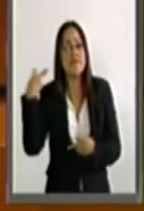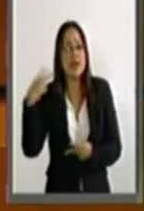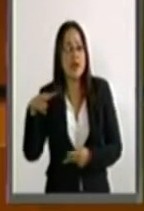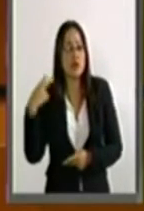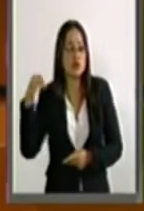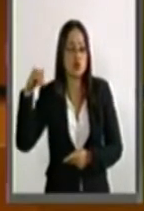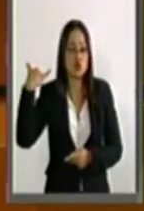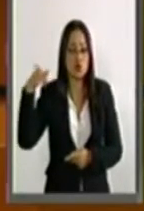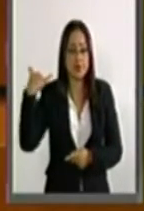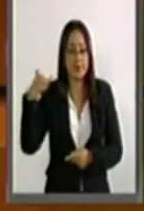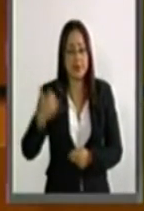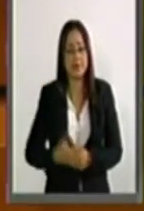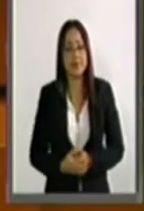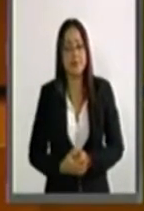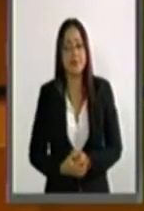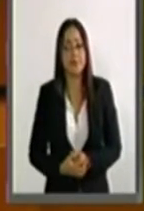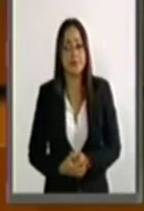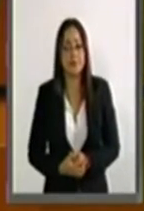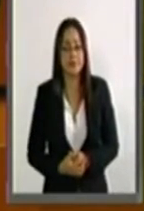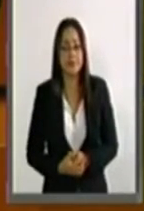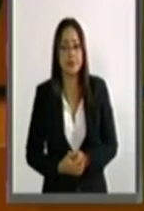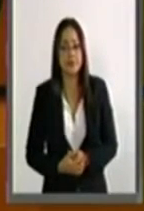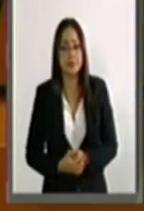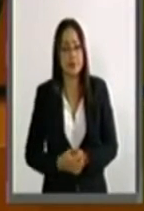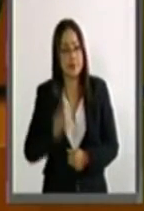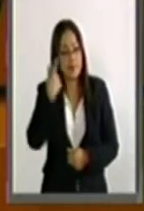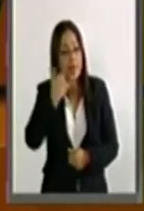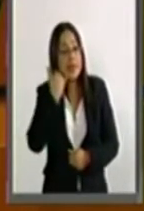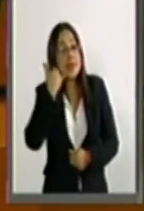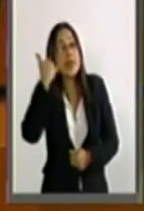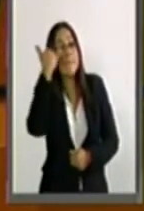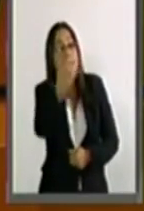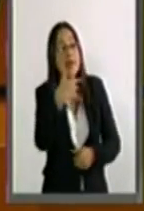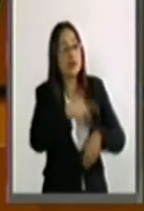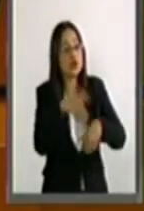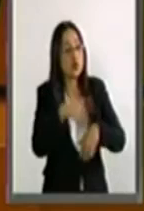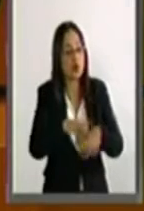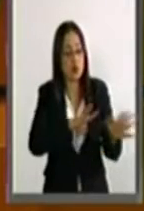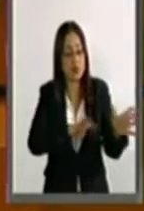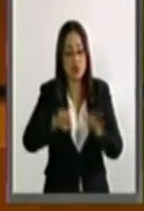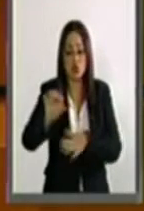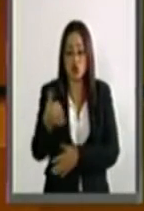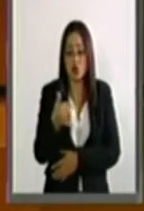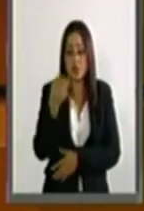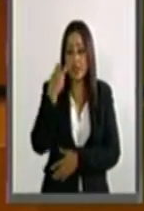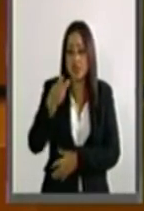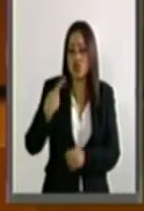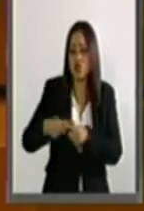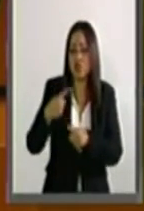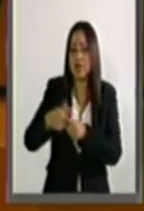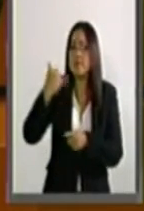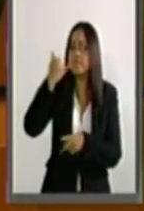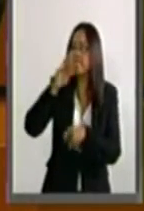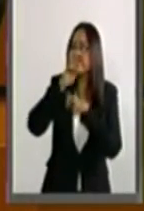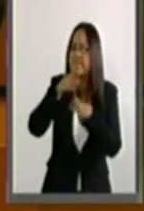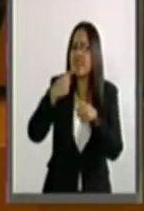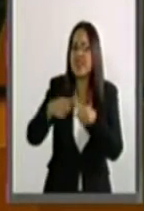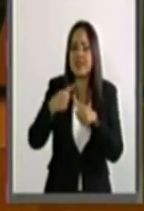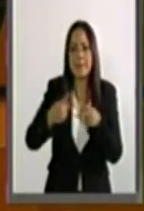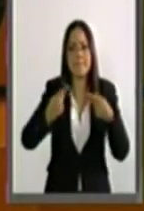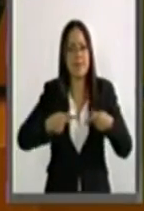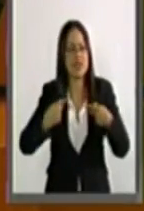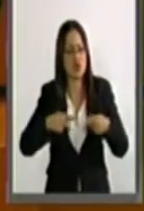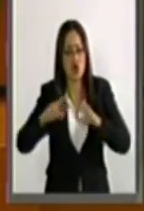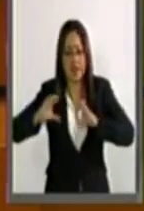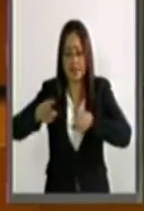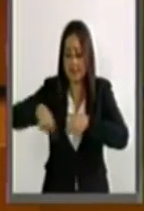Yucatán. Las llamadas que entran al 911 son atendidas por operadores y operadoras que han